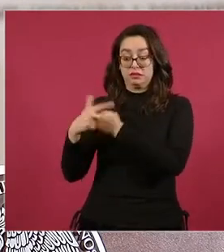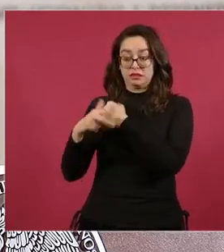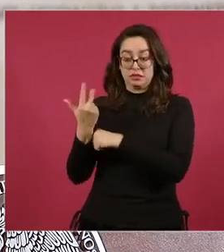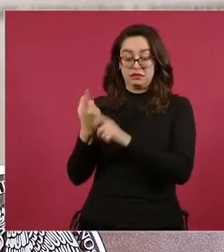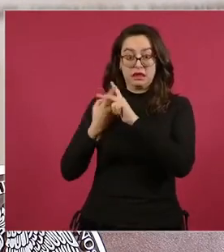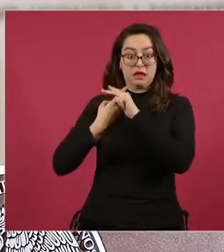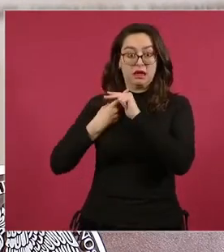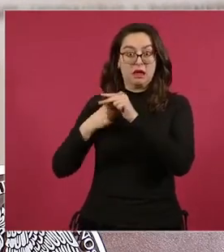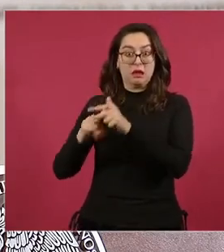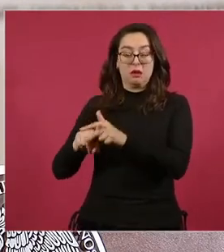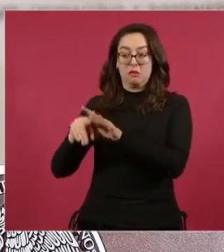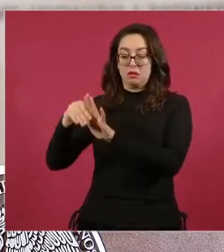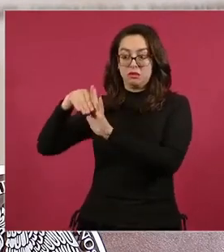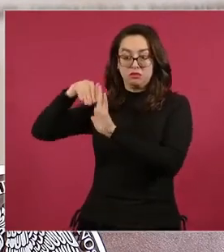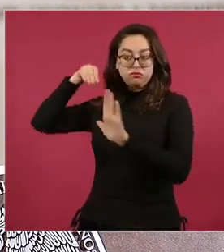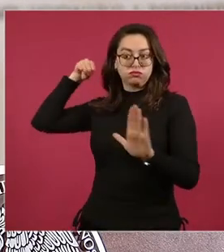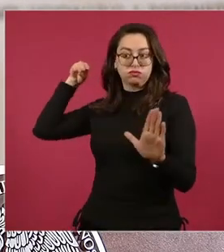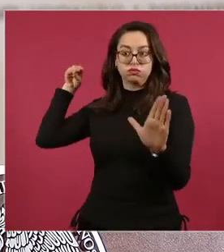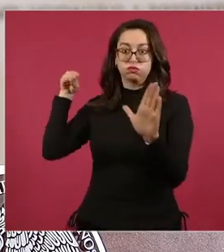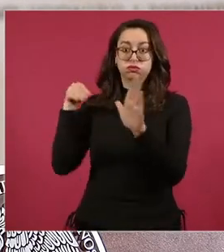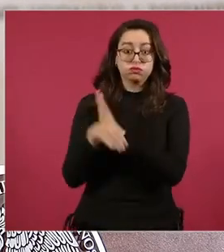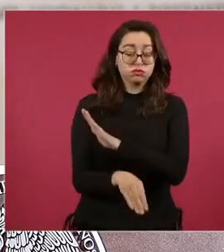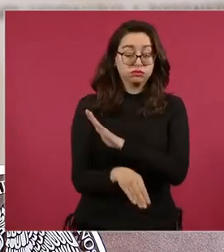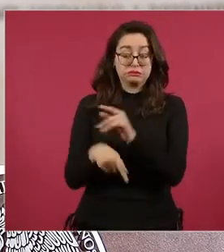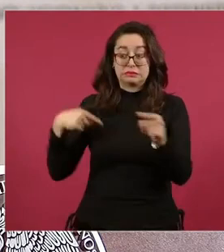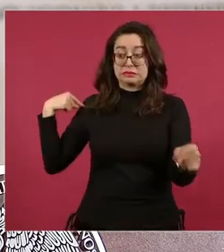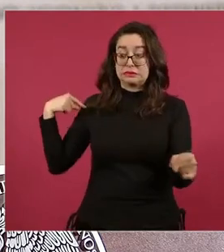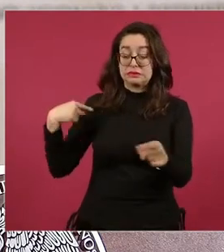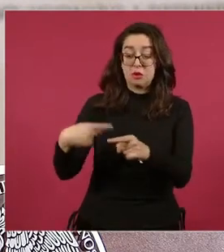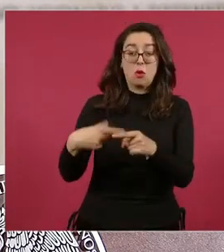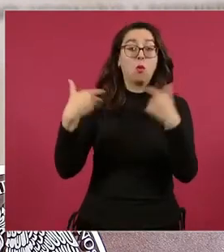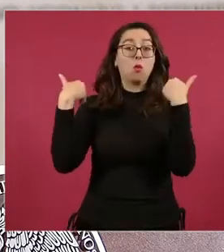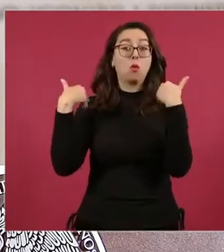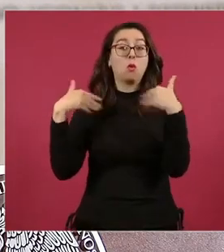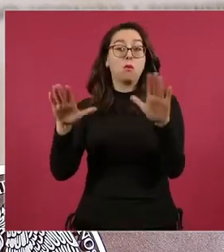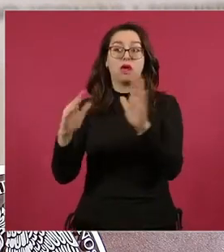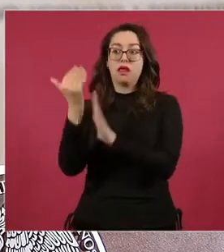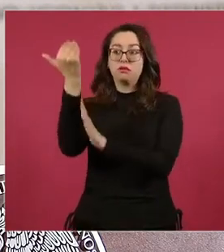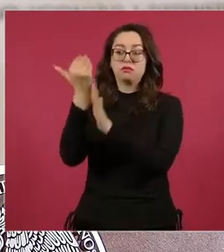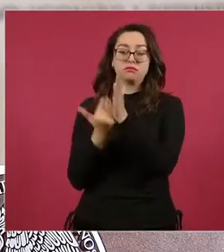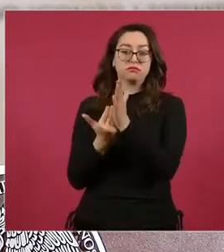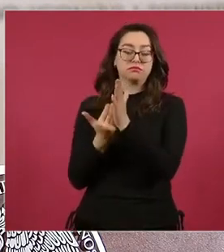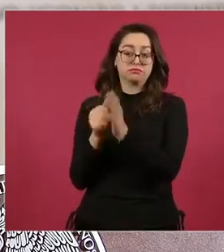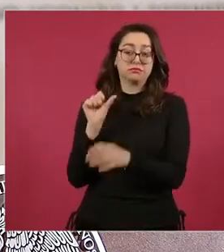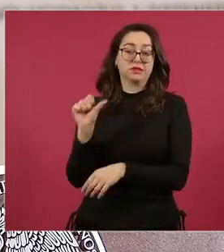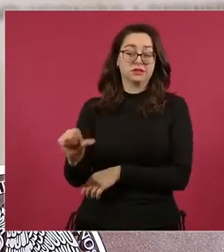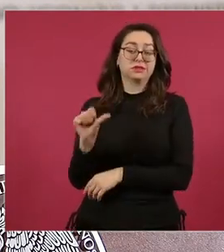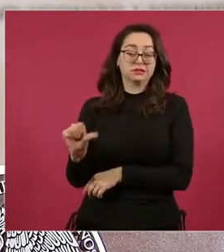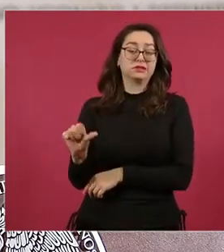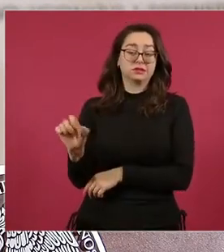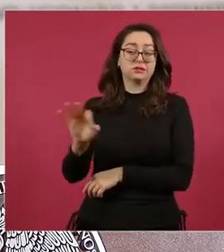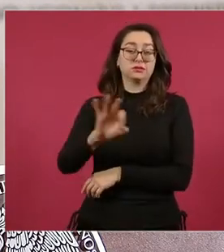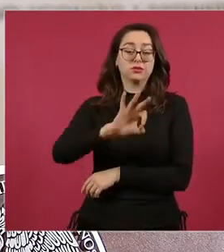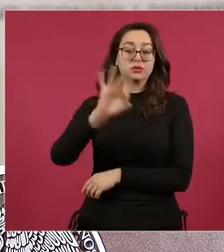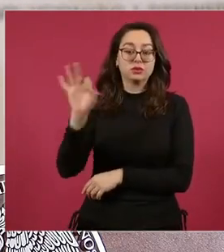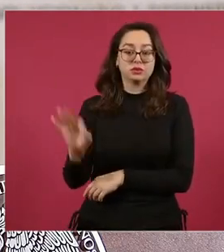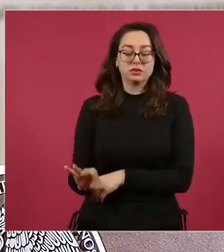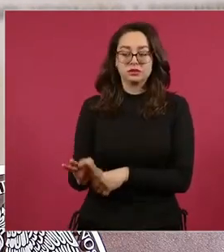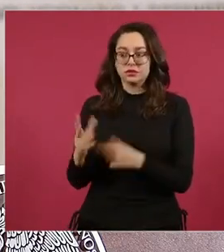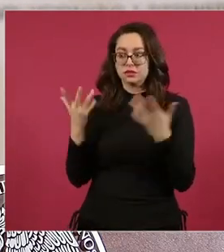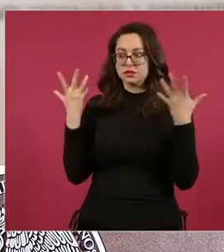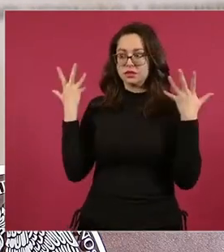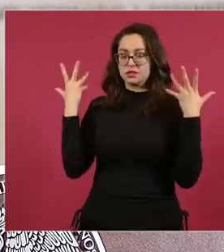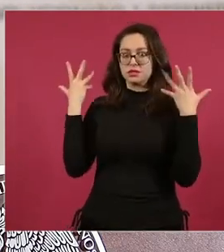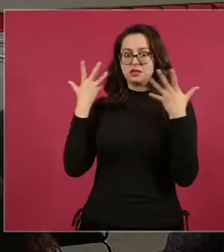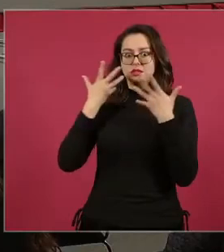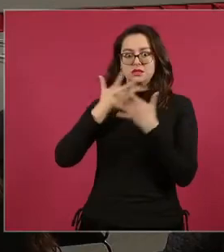intrascendente 16%. Ante este escenario,